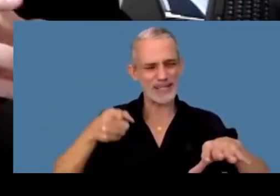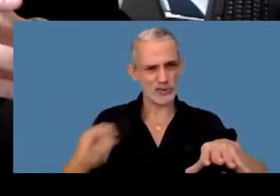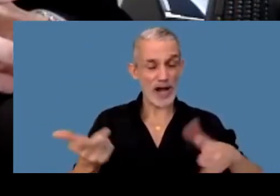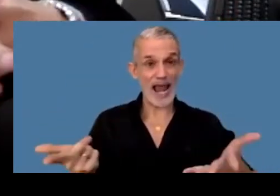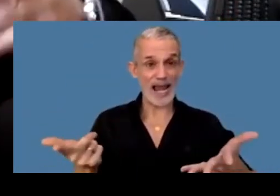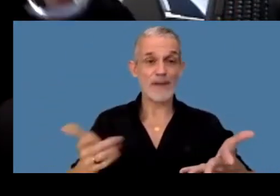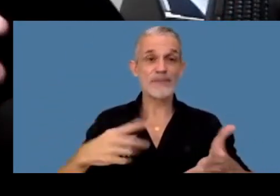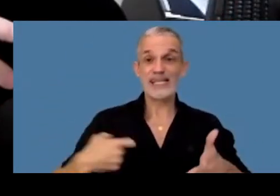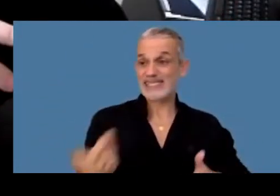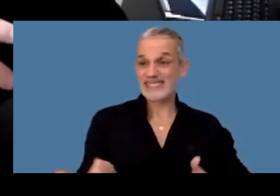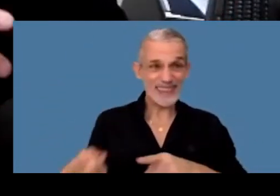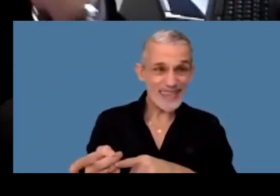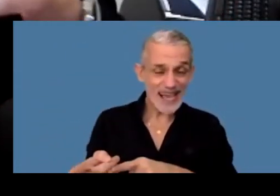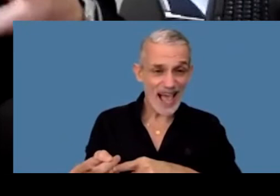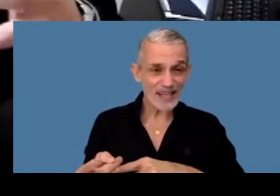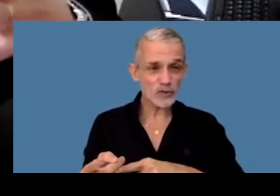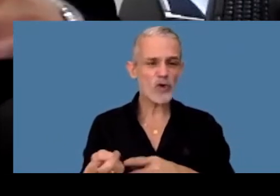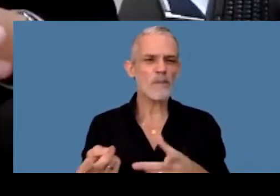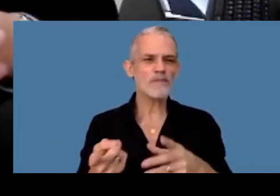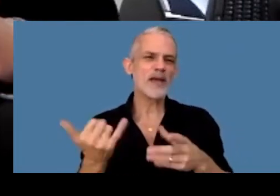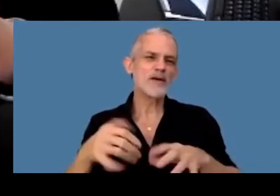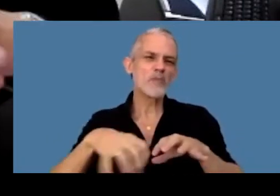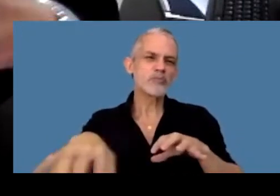casi como en un solo,